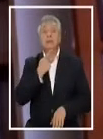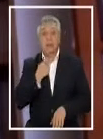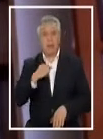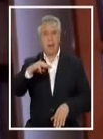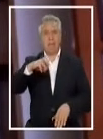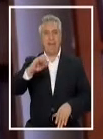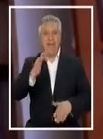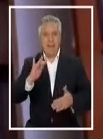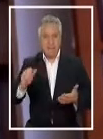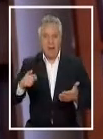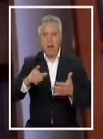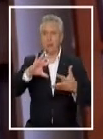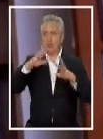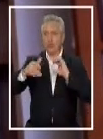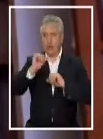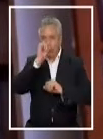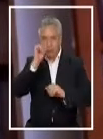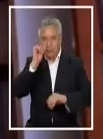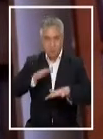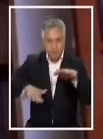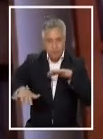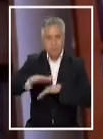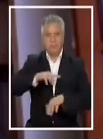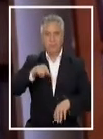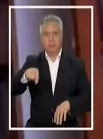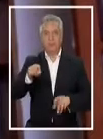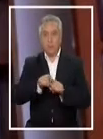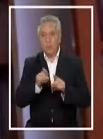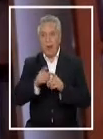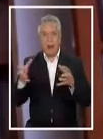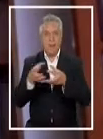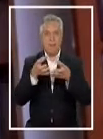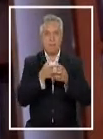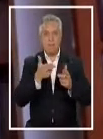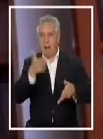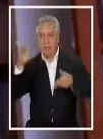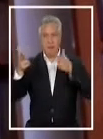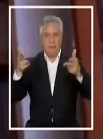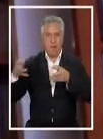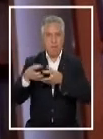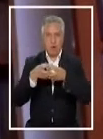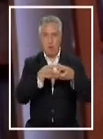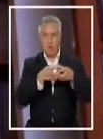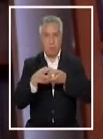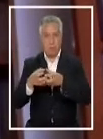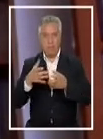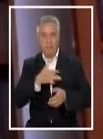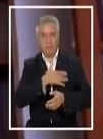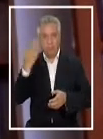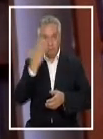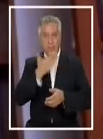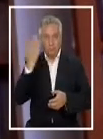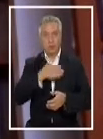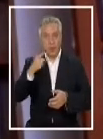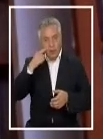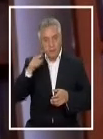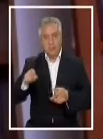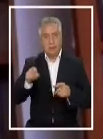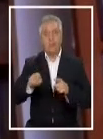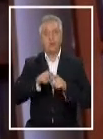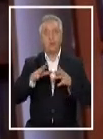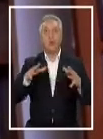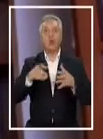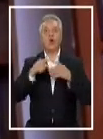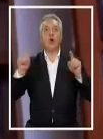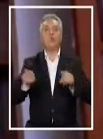mafia, el mundo del narcotráfico, el mundo de las pandillas callejeras, todo el mundo al que alude los narcotraficantes y al que